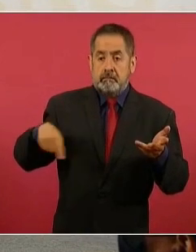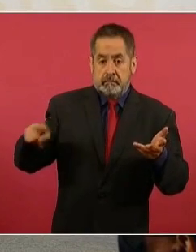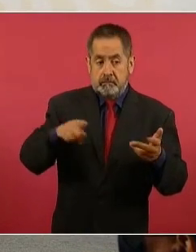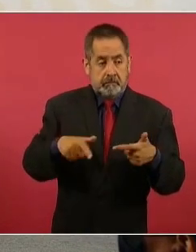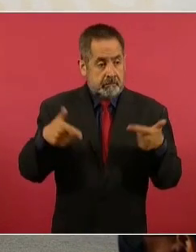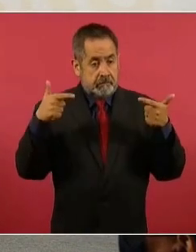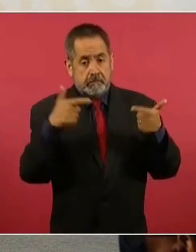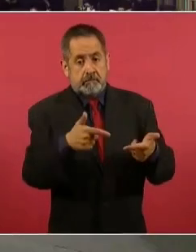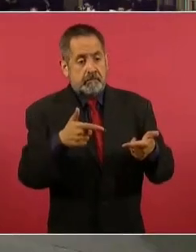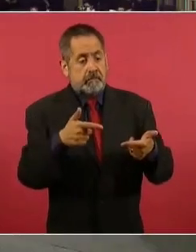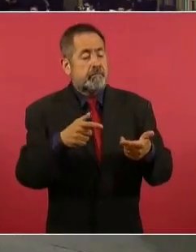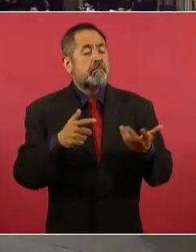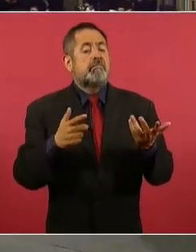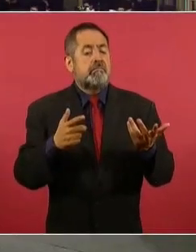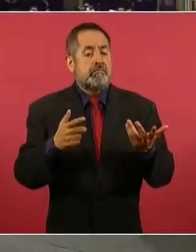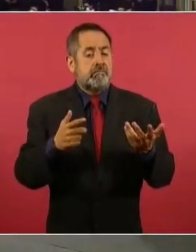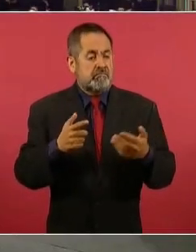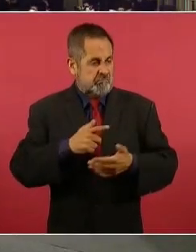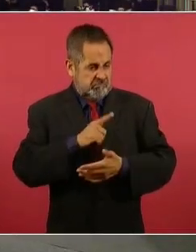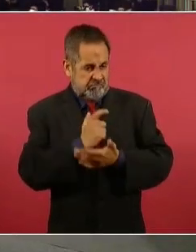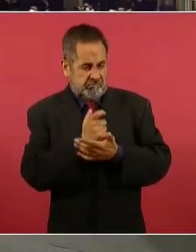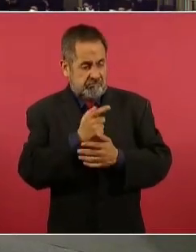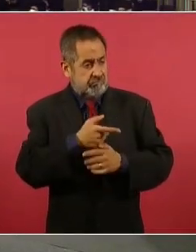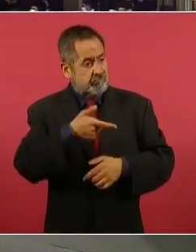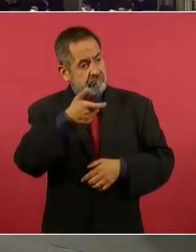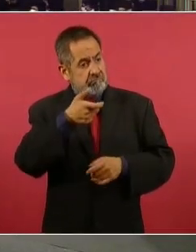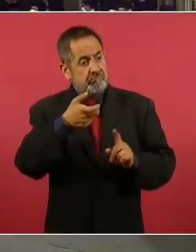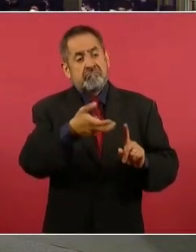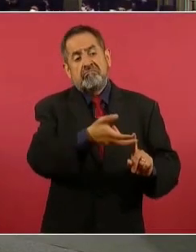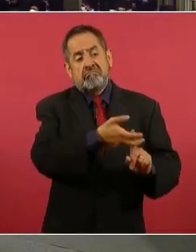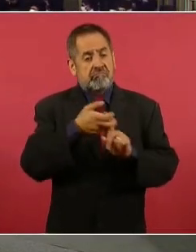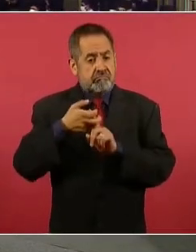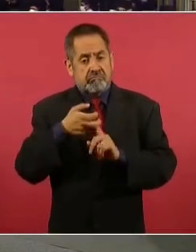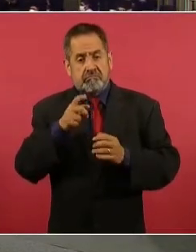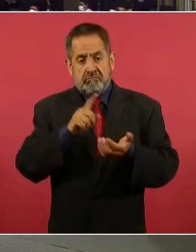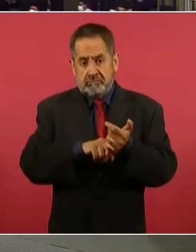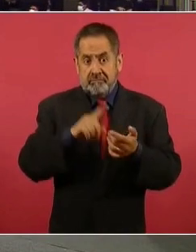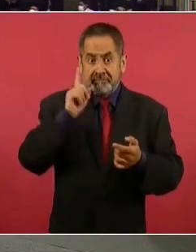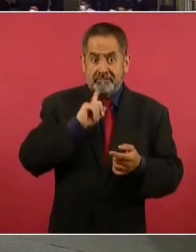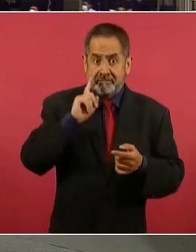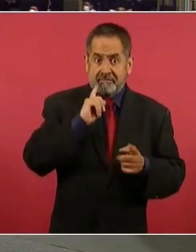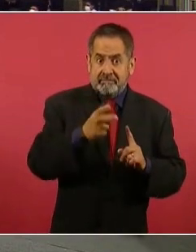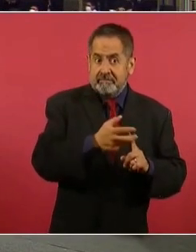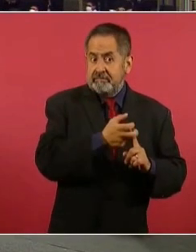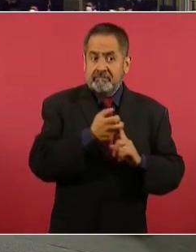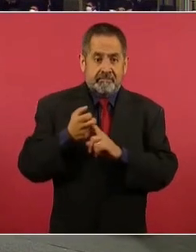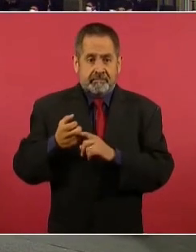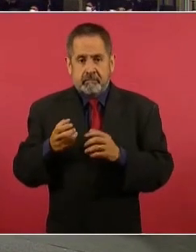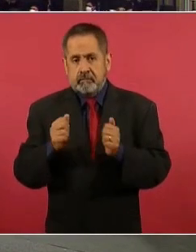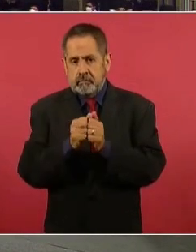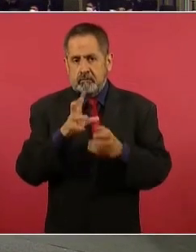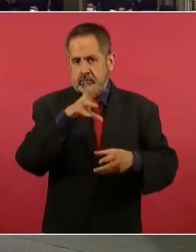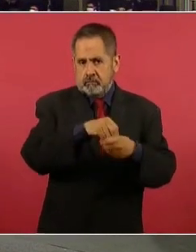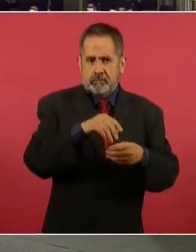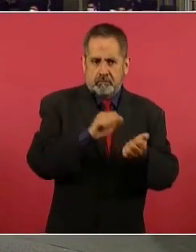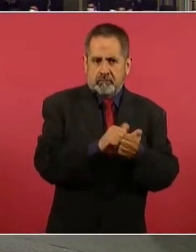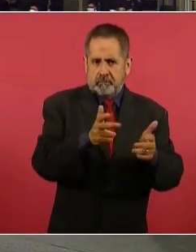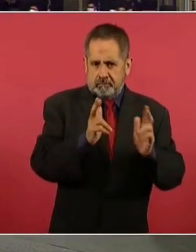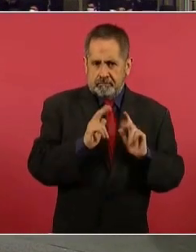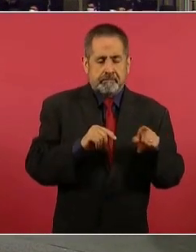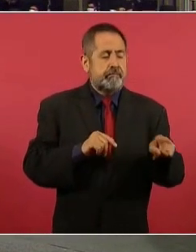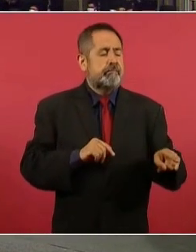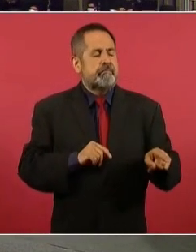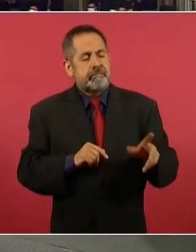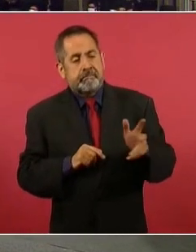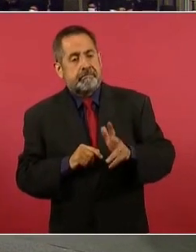los asaltantes amenazaron con incluso secuestrar, llevarse a las mujeres que iban en la camioneta,